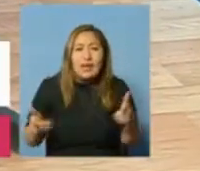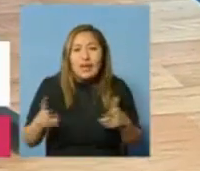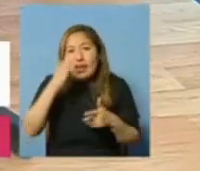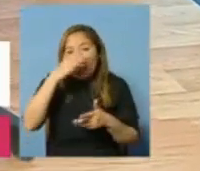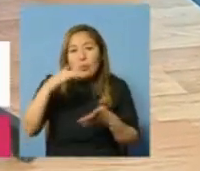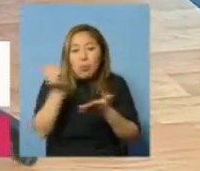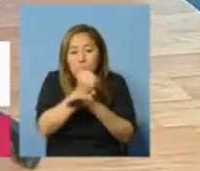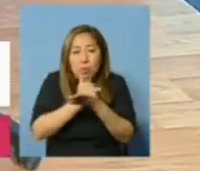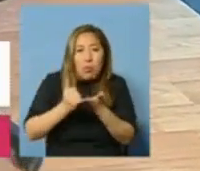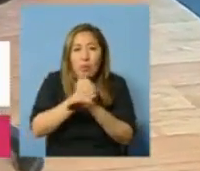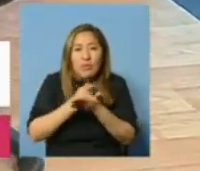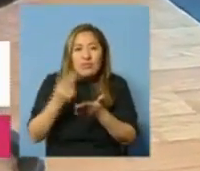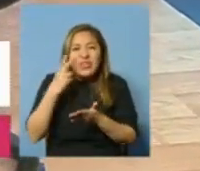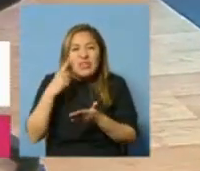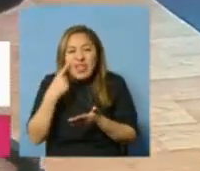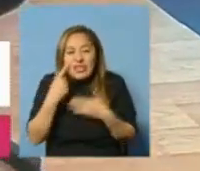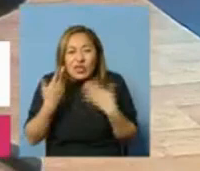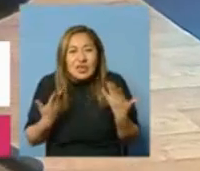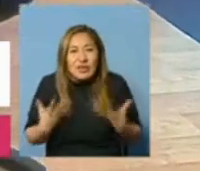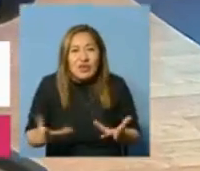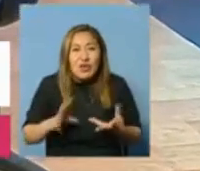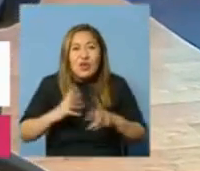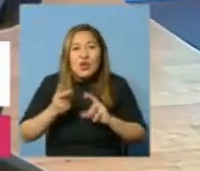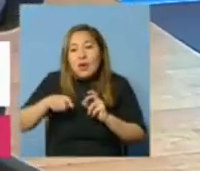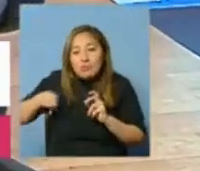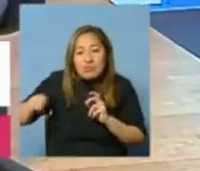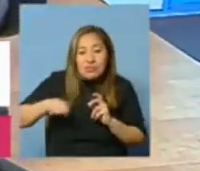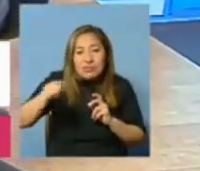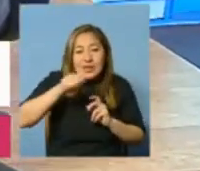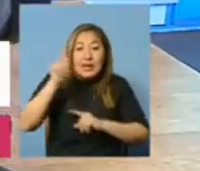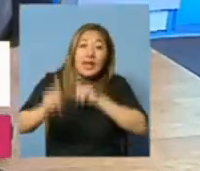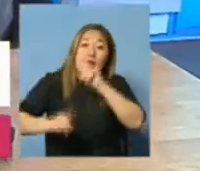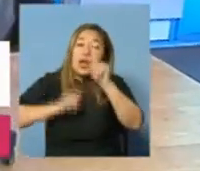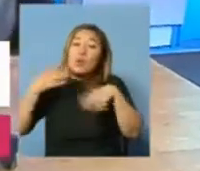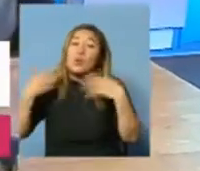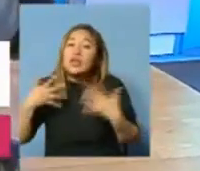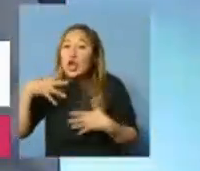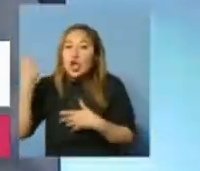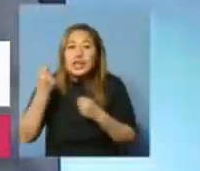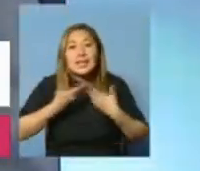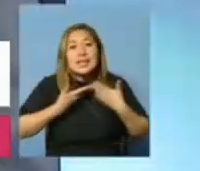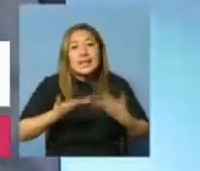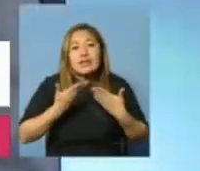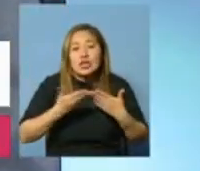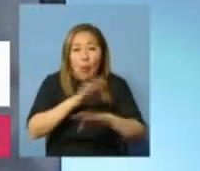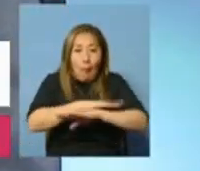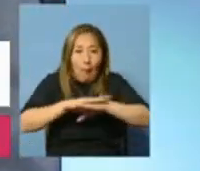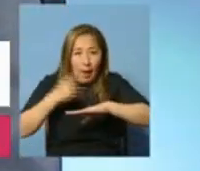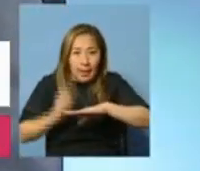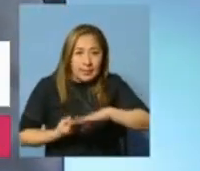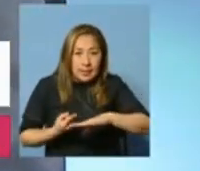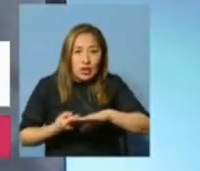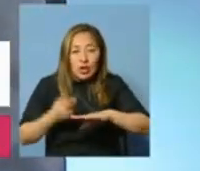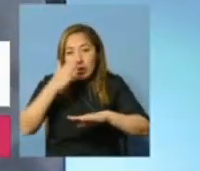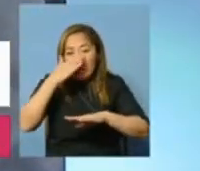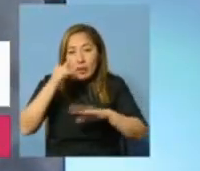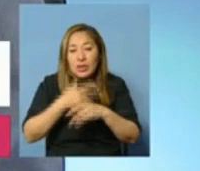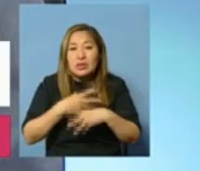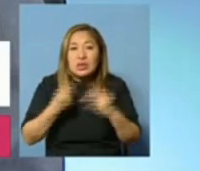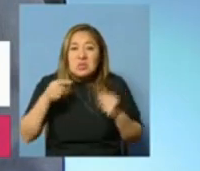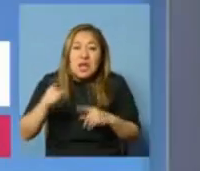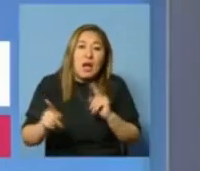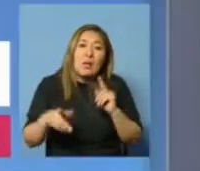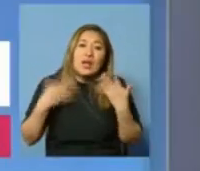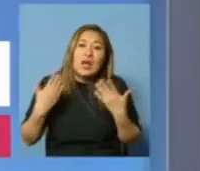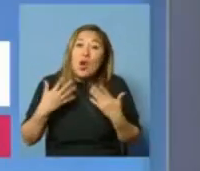estar viviendo en esas condiciones, empezaban a gestionar a ver si en algún momento conseguían los servicios básicos, y terminaban con los lotes aquellos